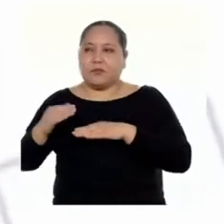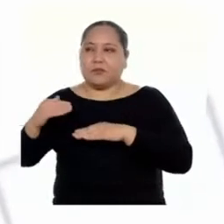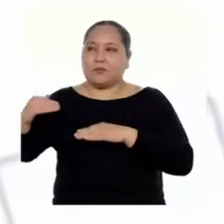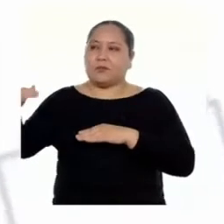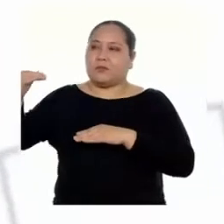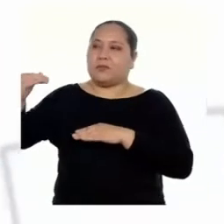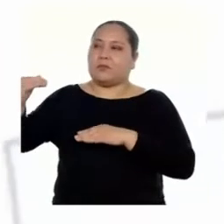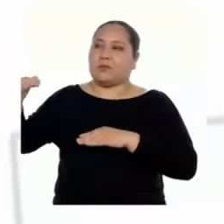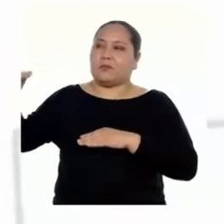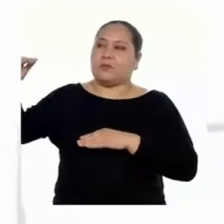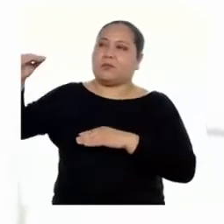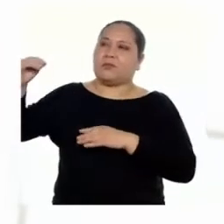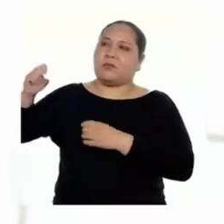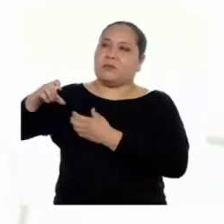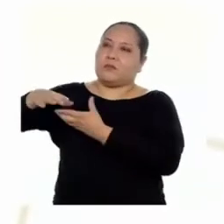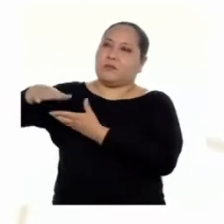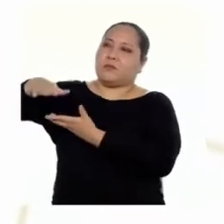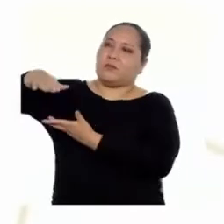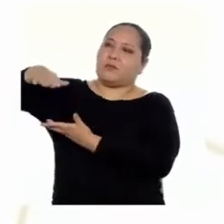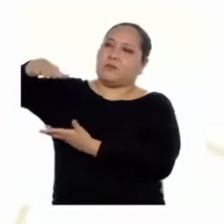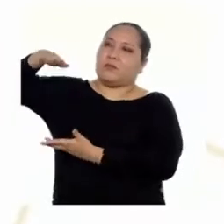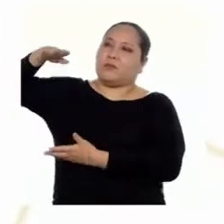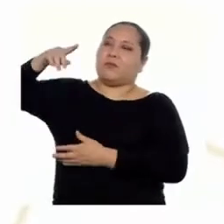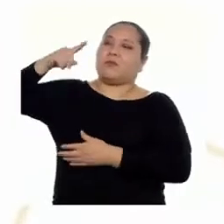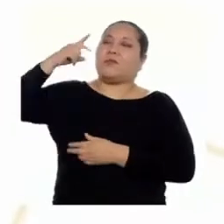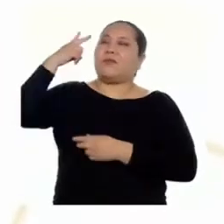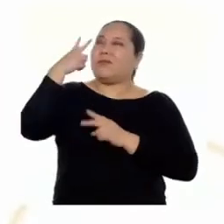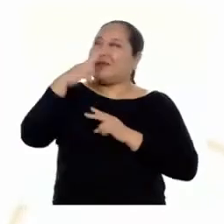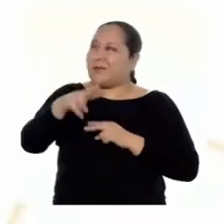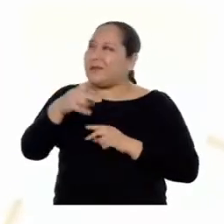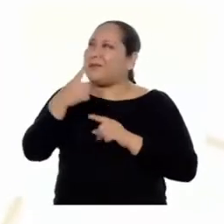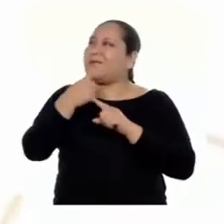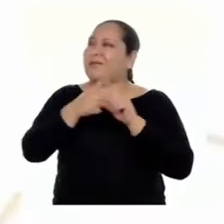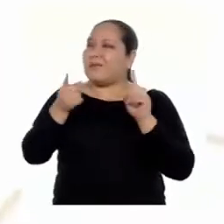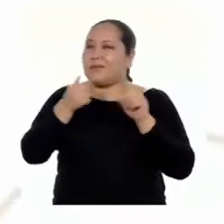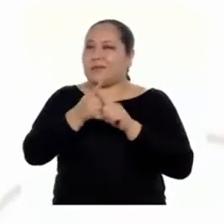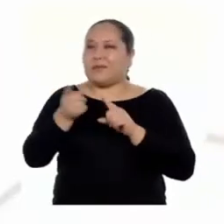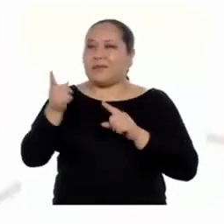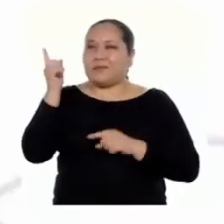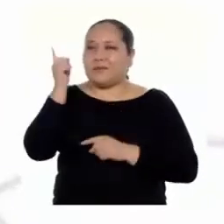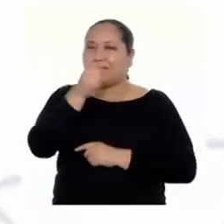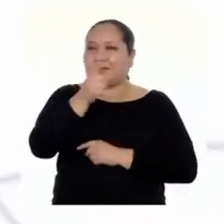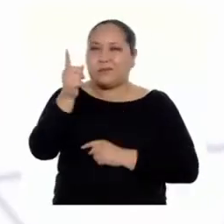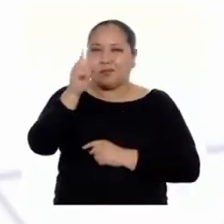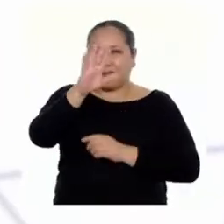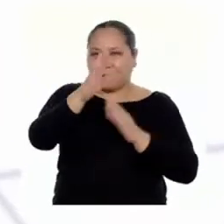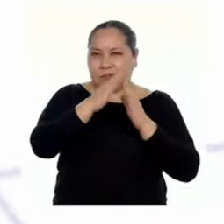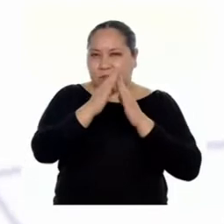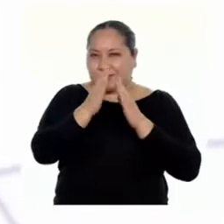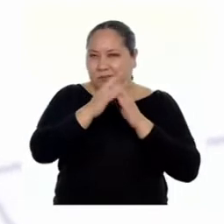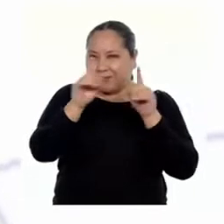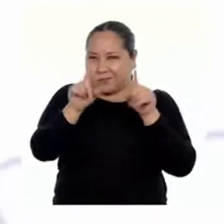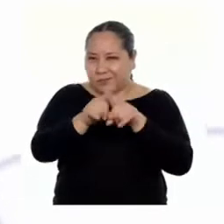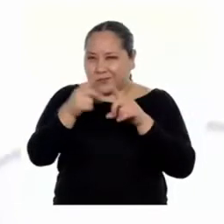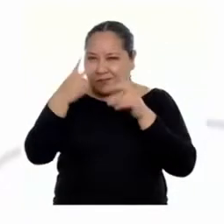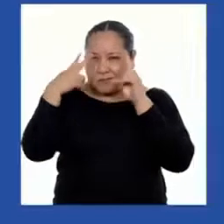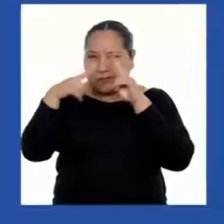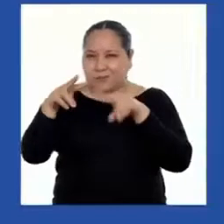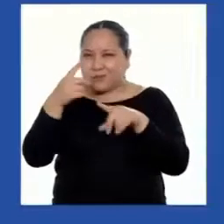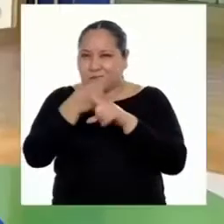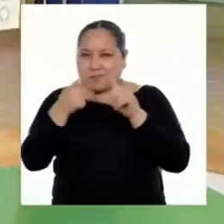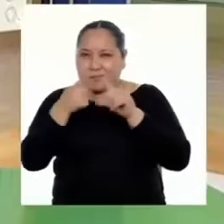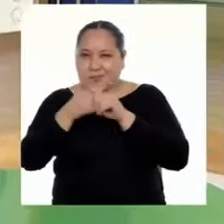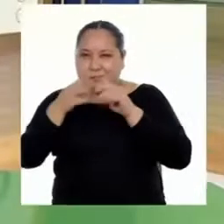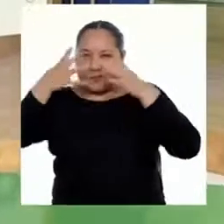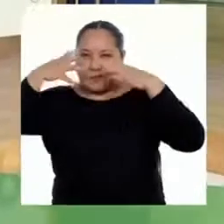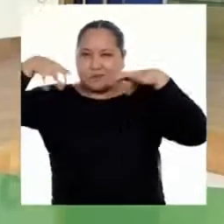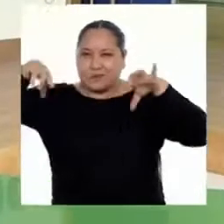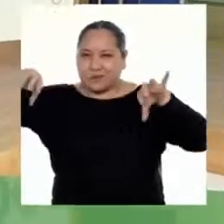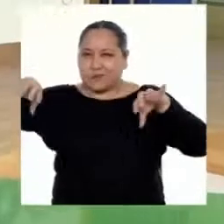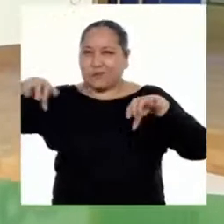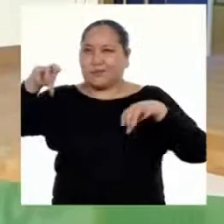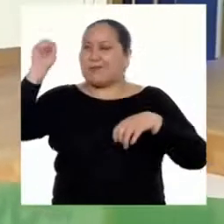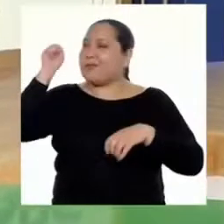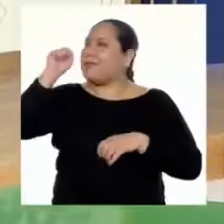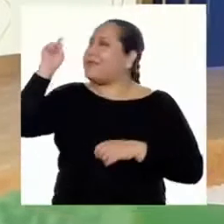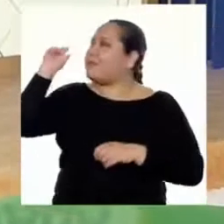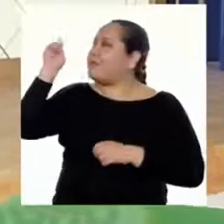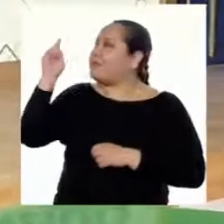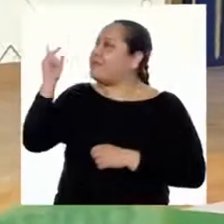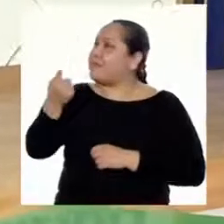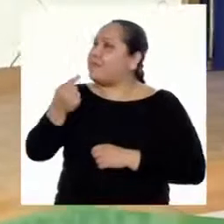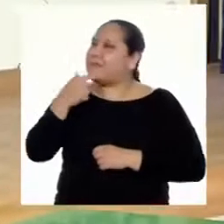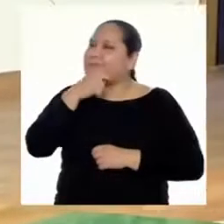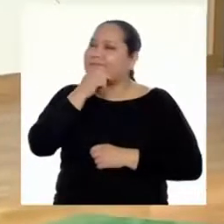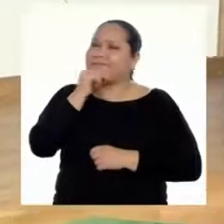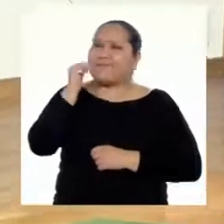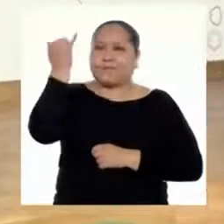creciendo cada vez más. Ya veo la diferencia. ¿Ustedes en casa también la ven? Profesor,